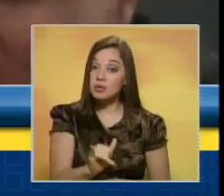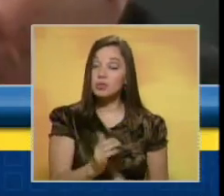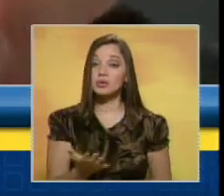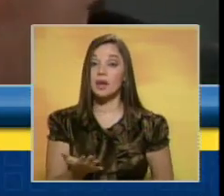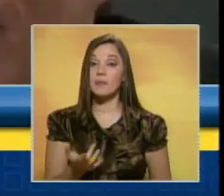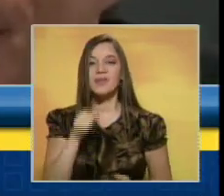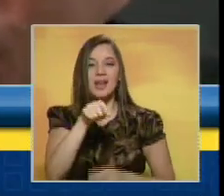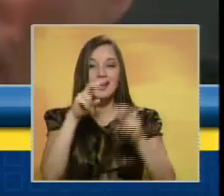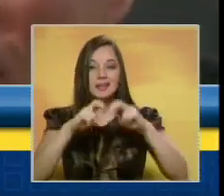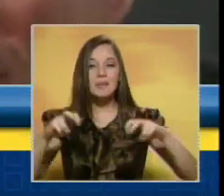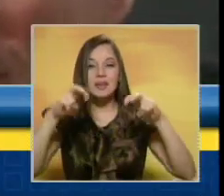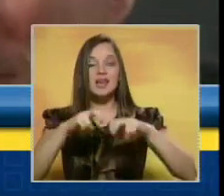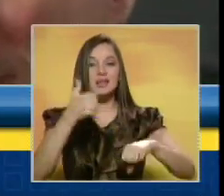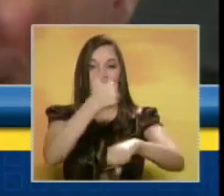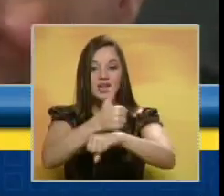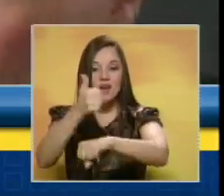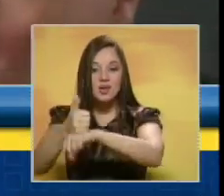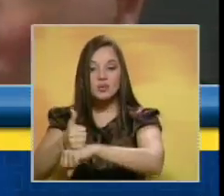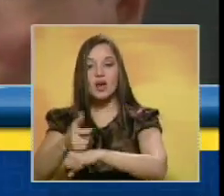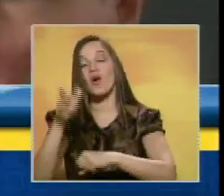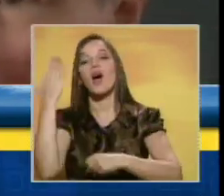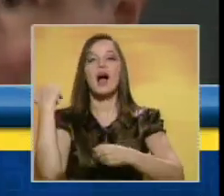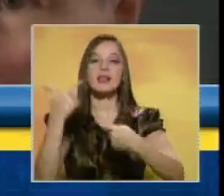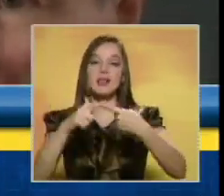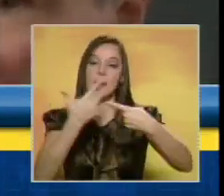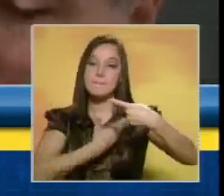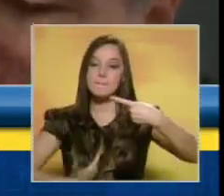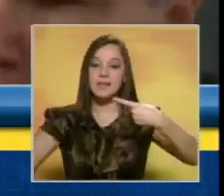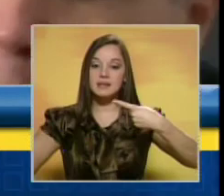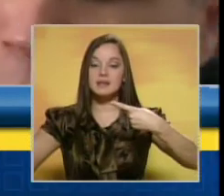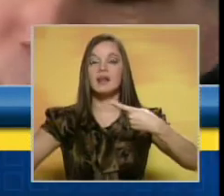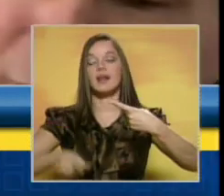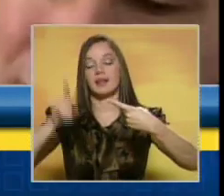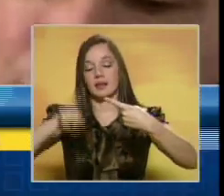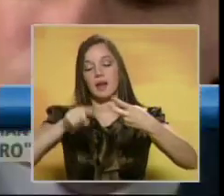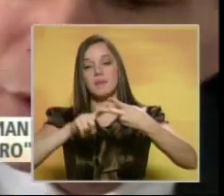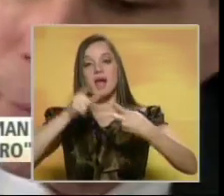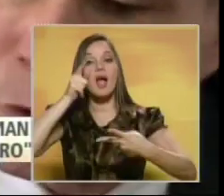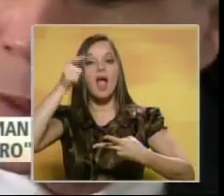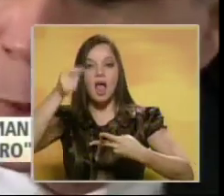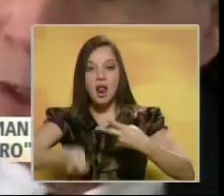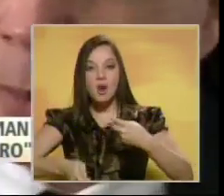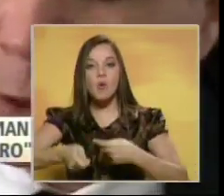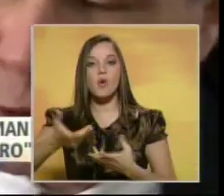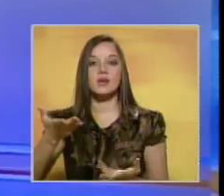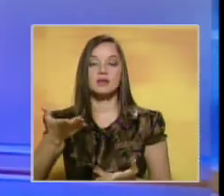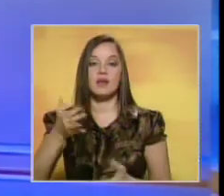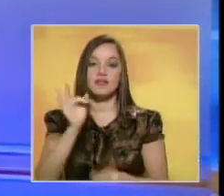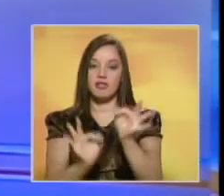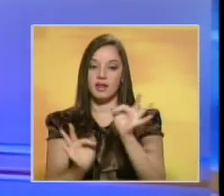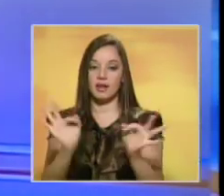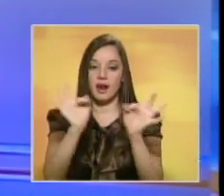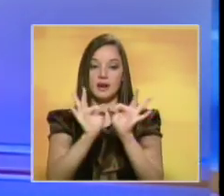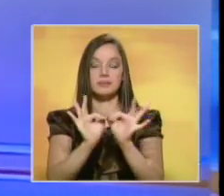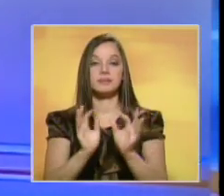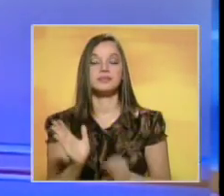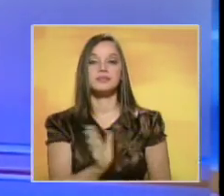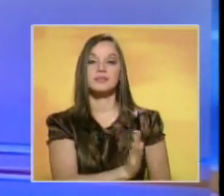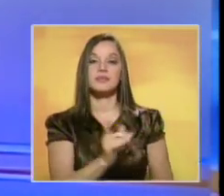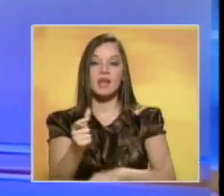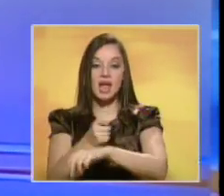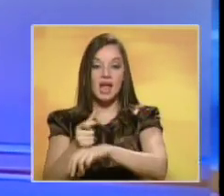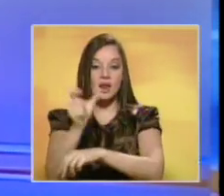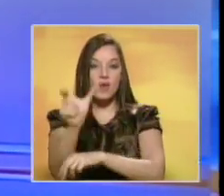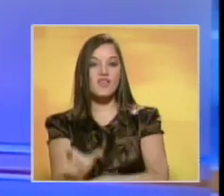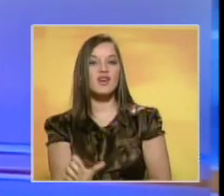esa investigación están acusados el expresidente Carlos Menem y el ex juez federal Juan José Galeano. El gobierno de